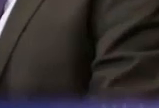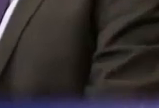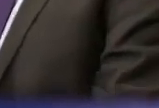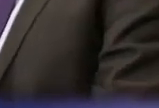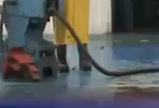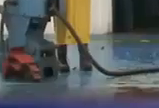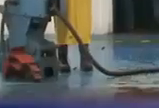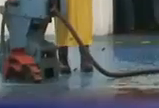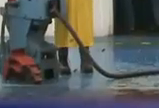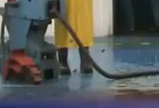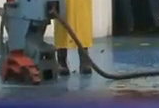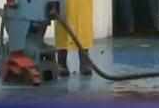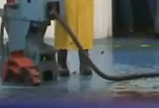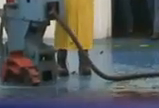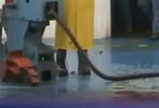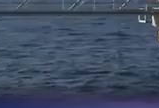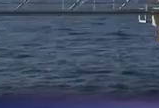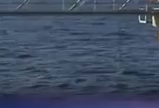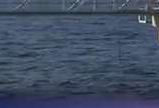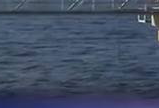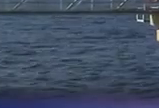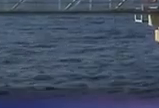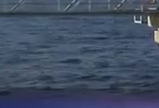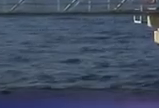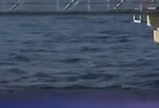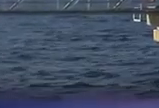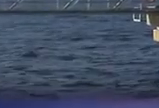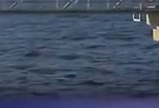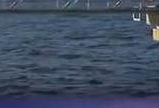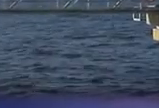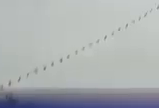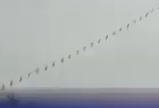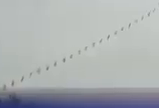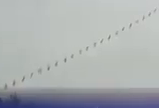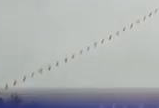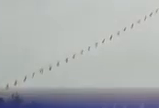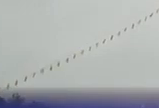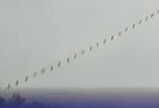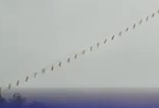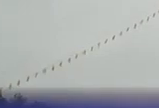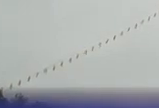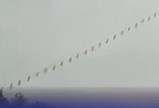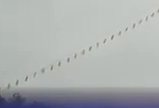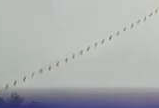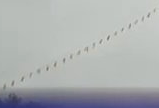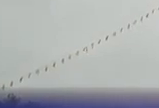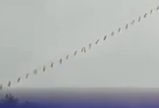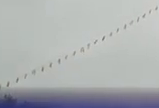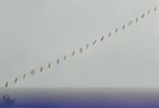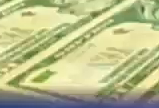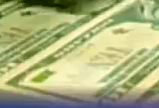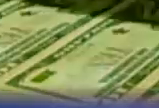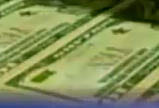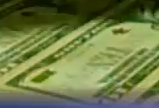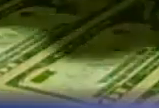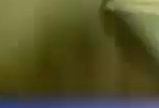exministro de Energía, Carlos Pérez, anunció que reparar los 5 proyectos petroleros del anterior gobierno le costará al